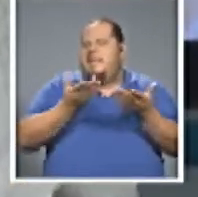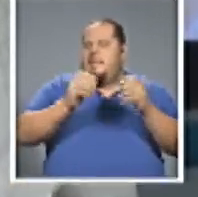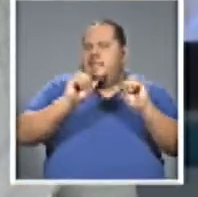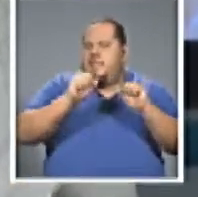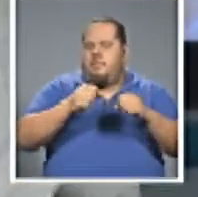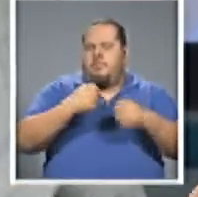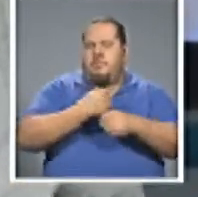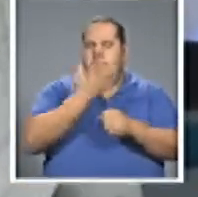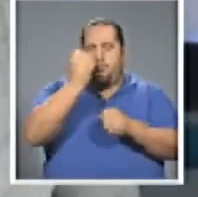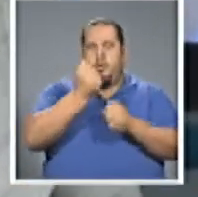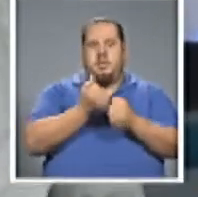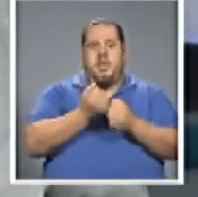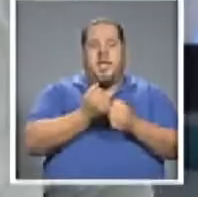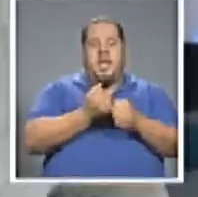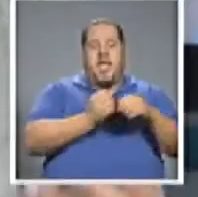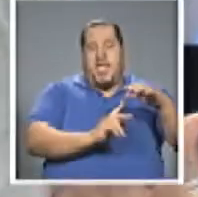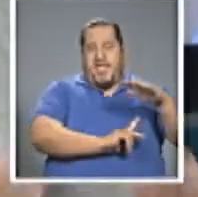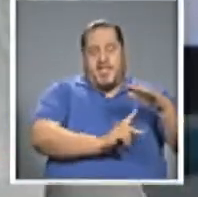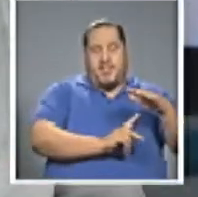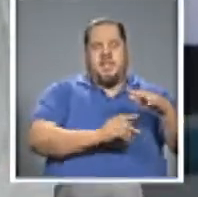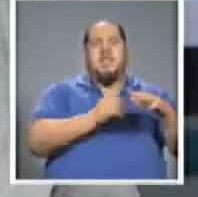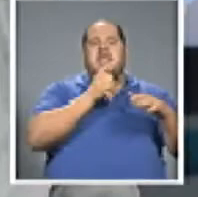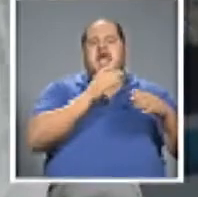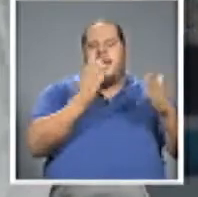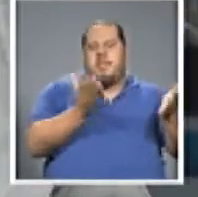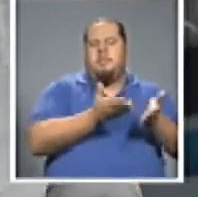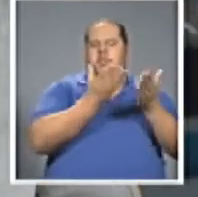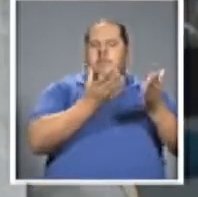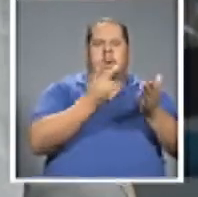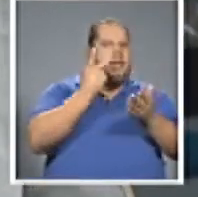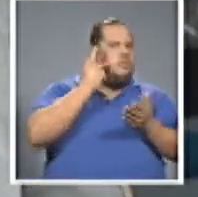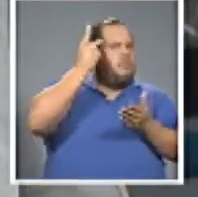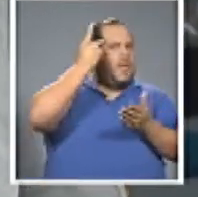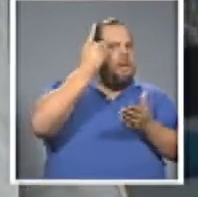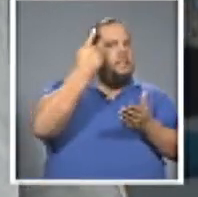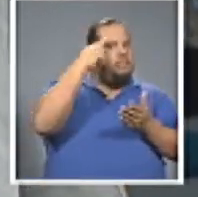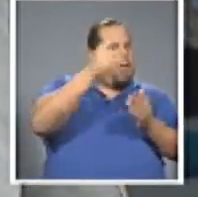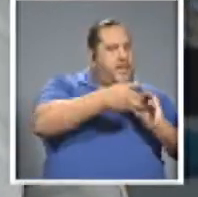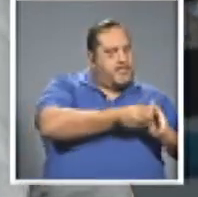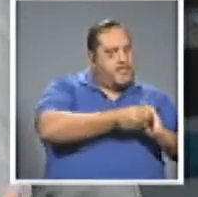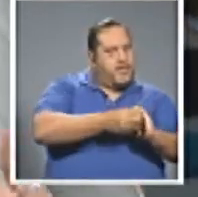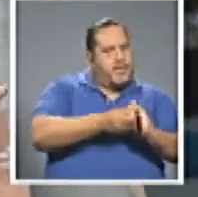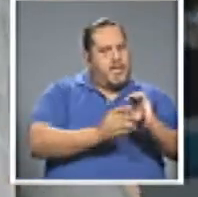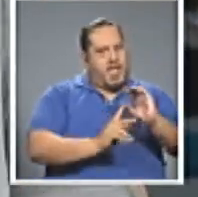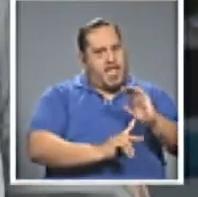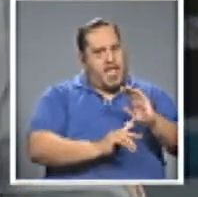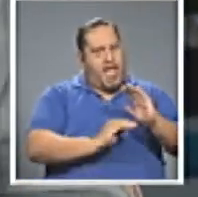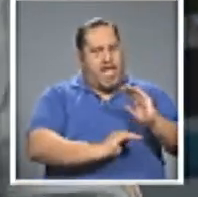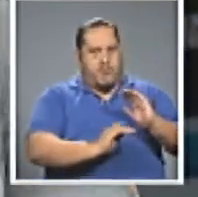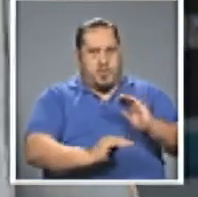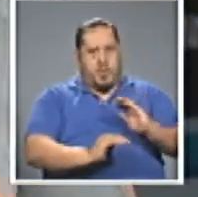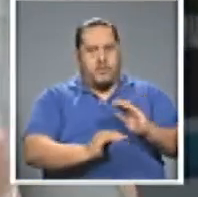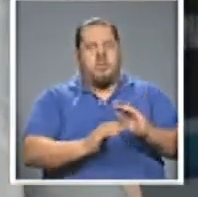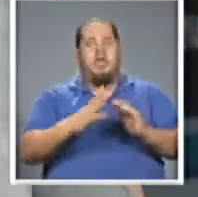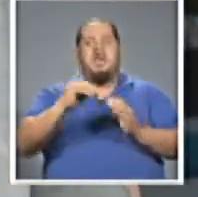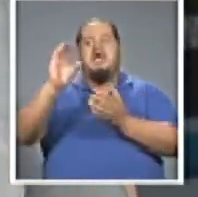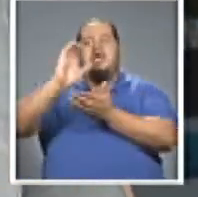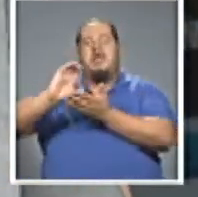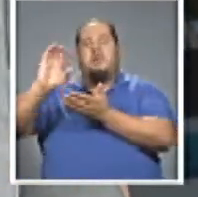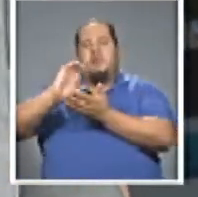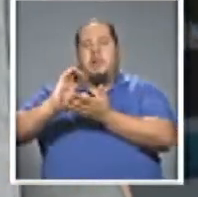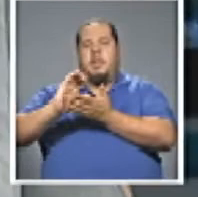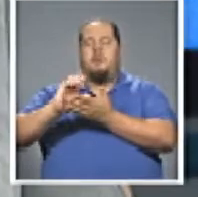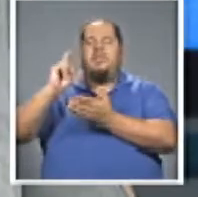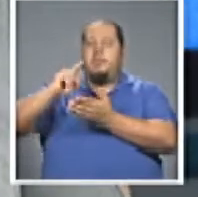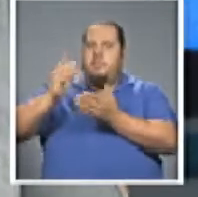a quienes tenemos que motivar es a los padres, sí, para que ayuden a los menores, y en secundaria a quienes tenemos que motivar es a los padres también. Exacto. Pero a los